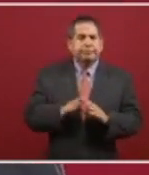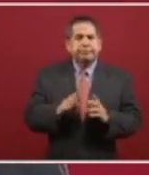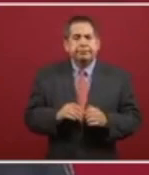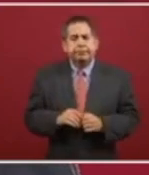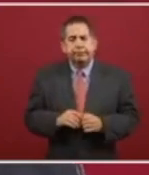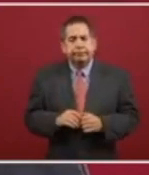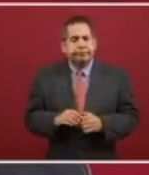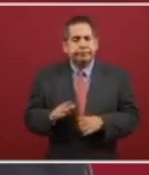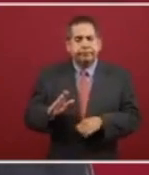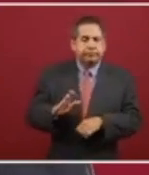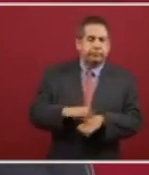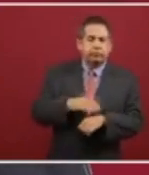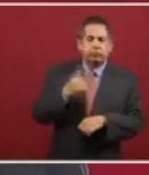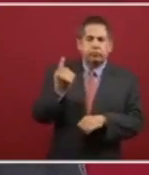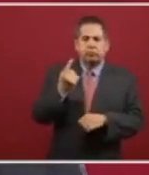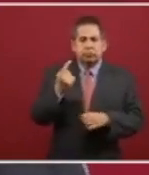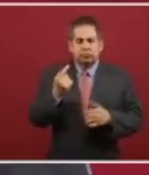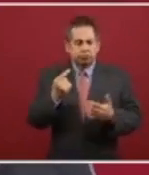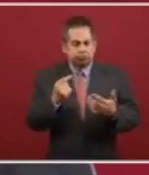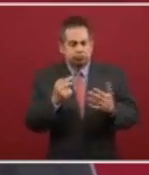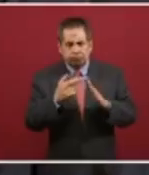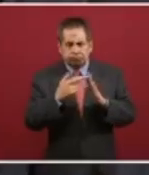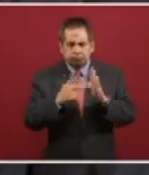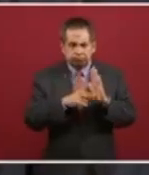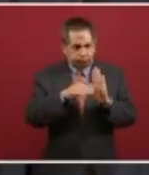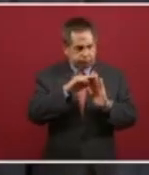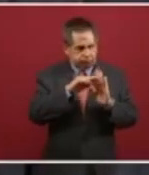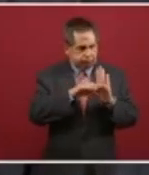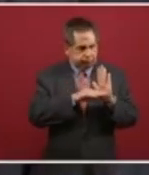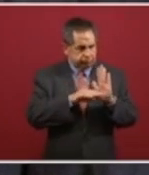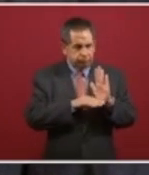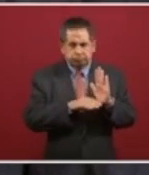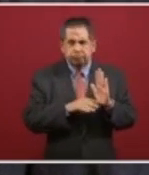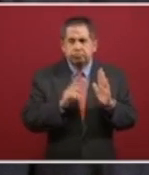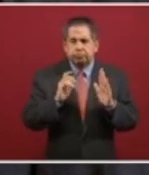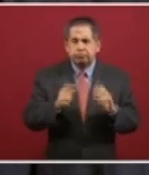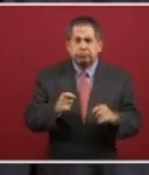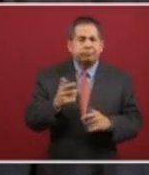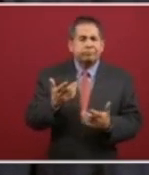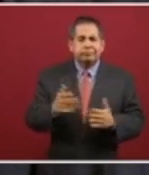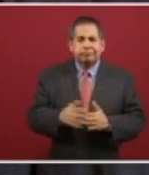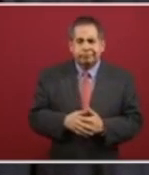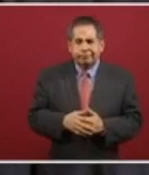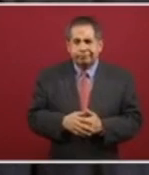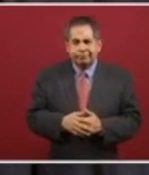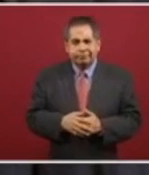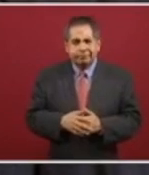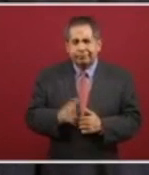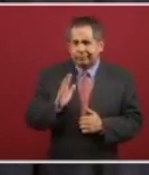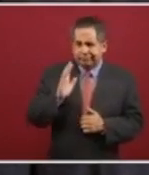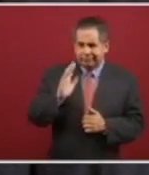del por qué la medida de detener toda esta avalancha,